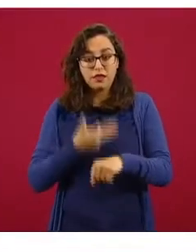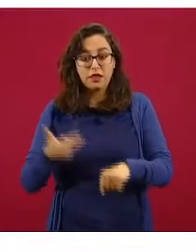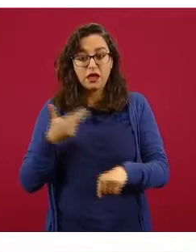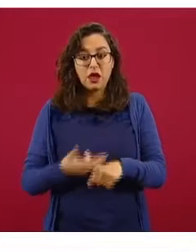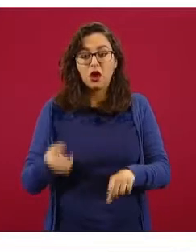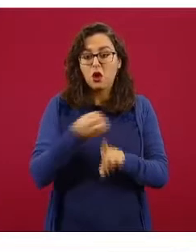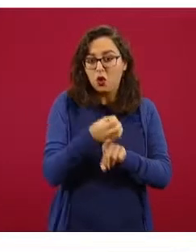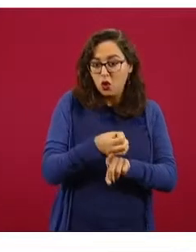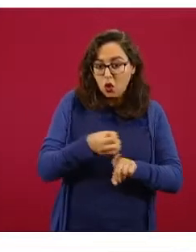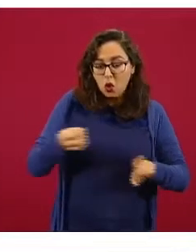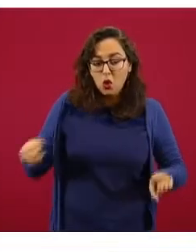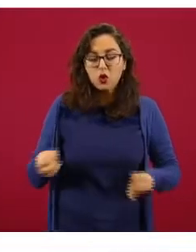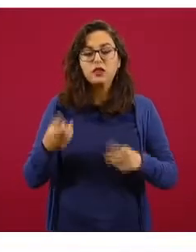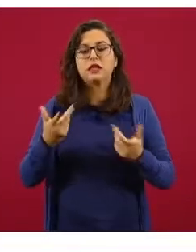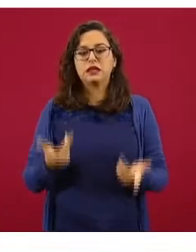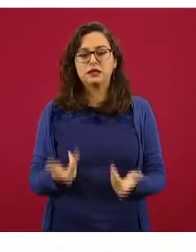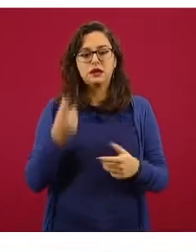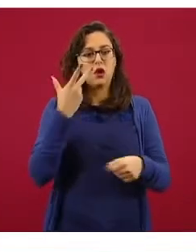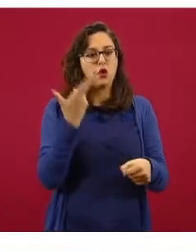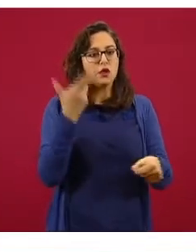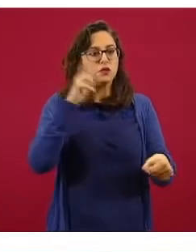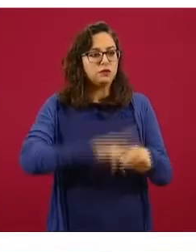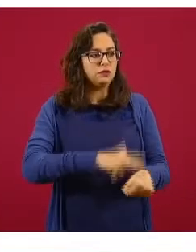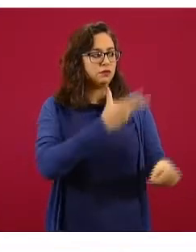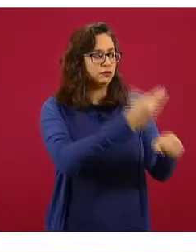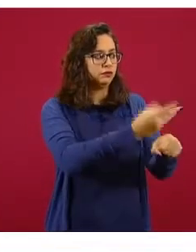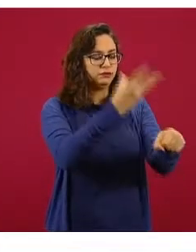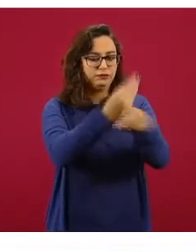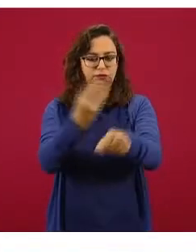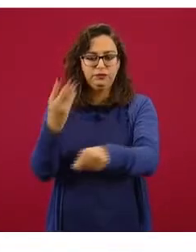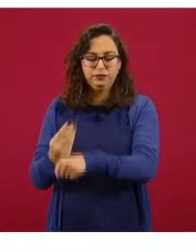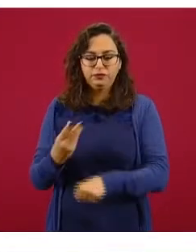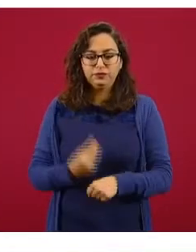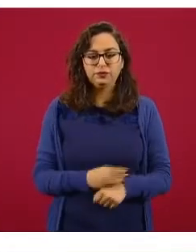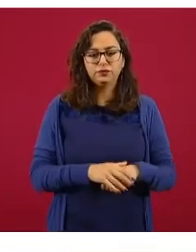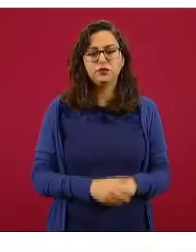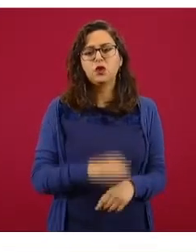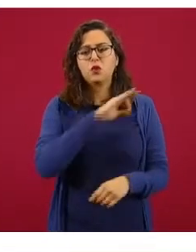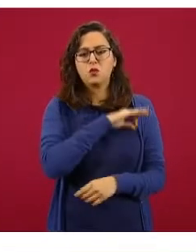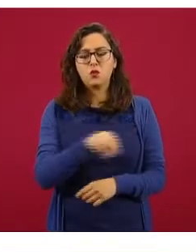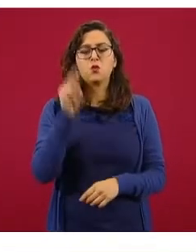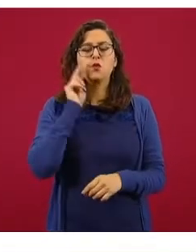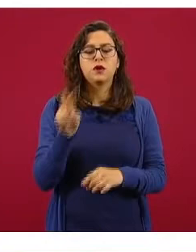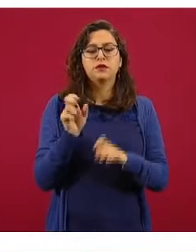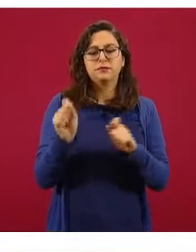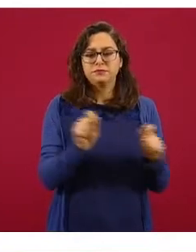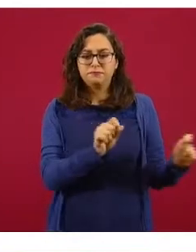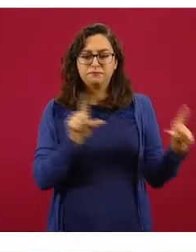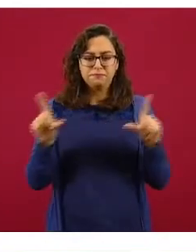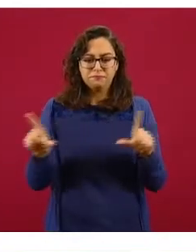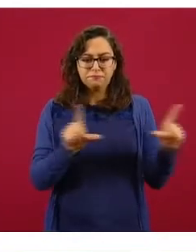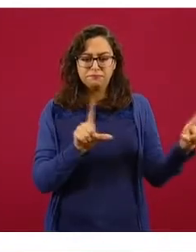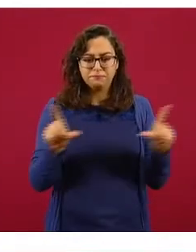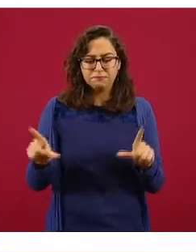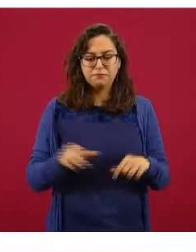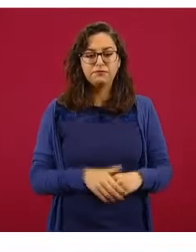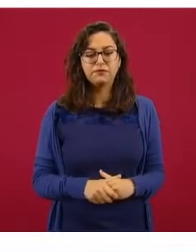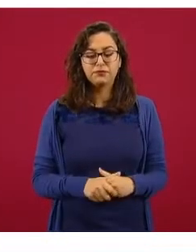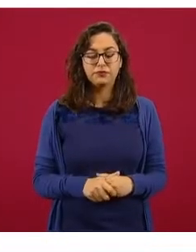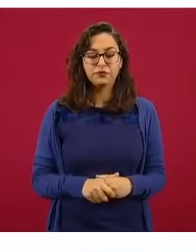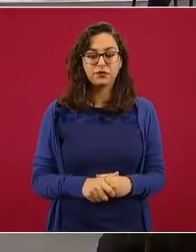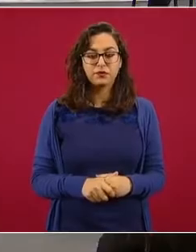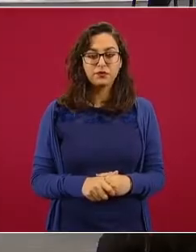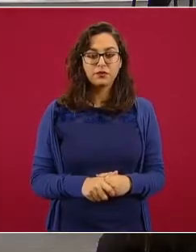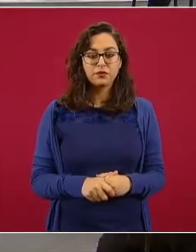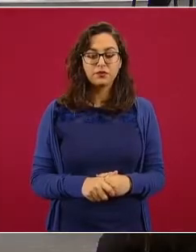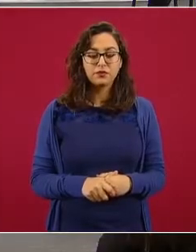y optimización de las instalaciones hospitalarias. Veamos en un par de diapositivas estos conceptos. En la atención primaria de